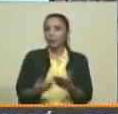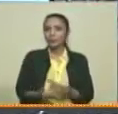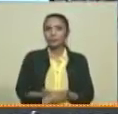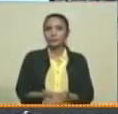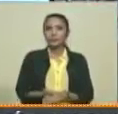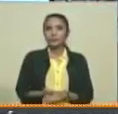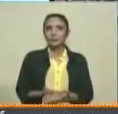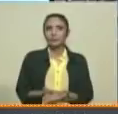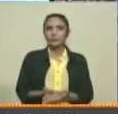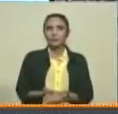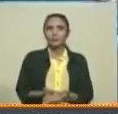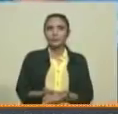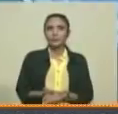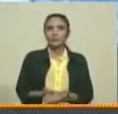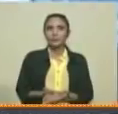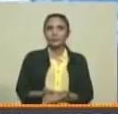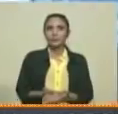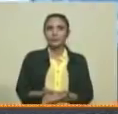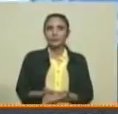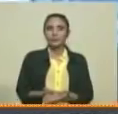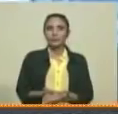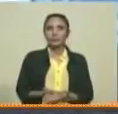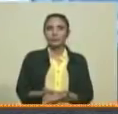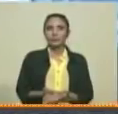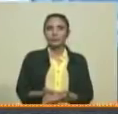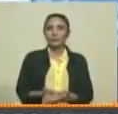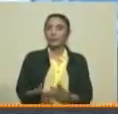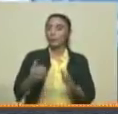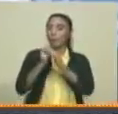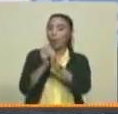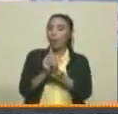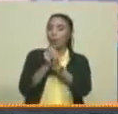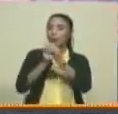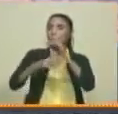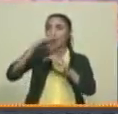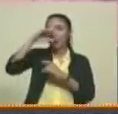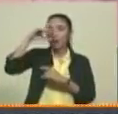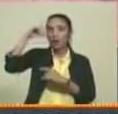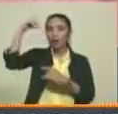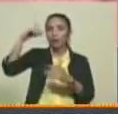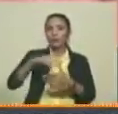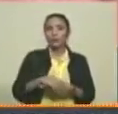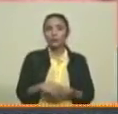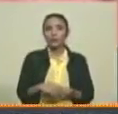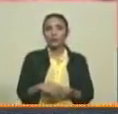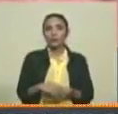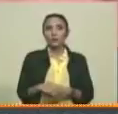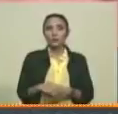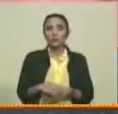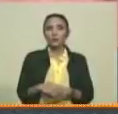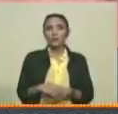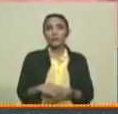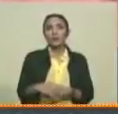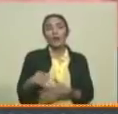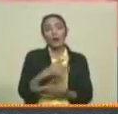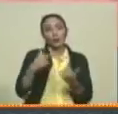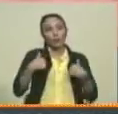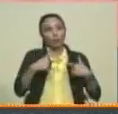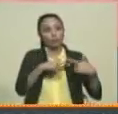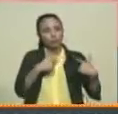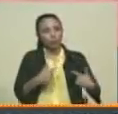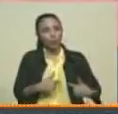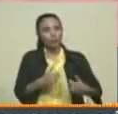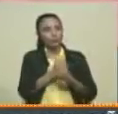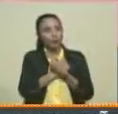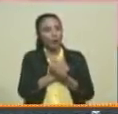cuando oramos a los espíritus superiores de esta tierra, nosotros y yo lo hago en serio, de corazón.